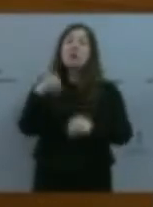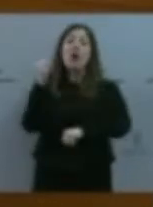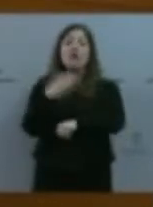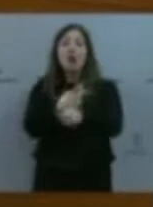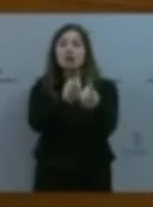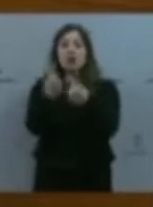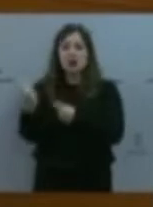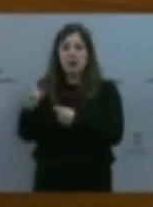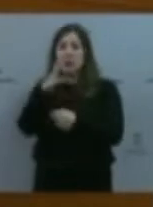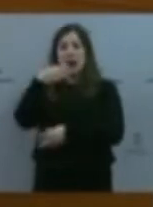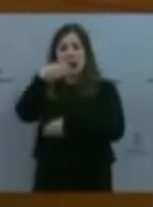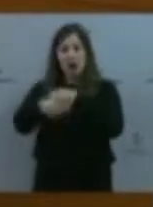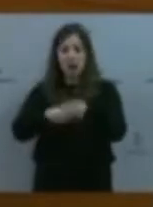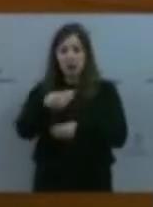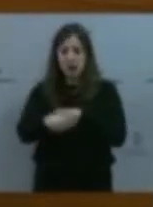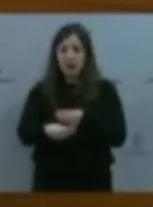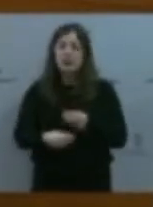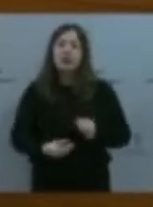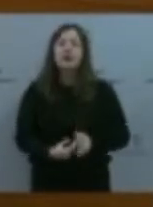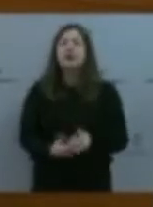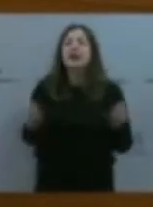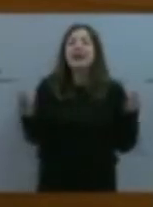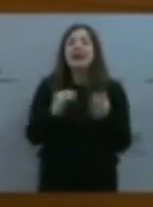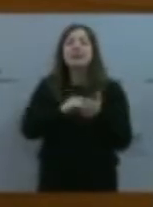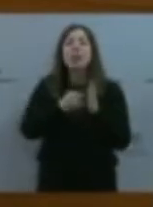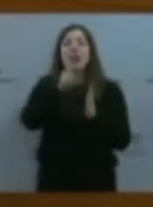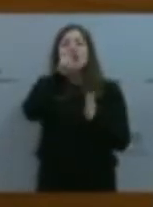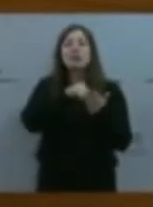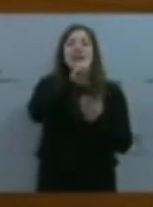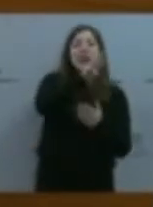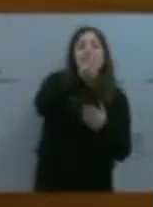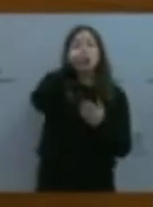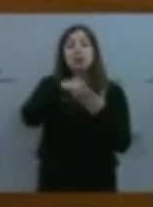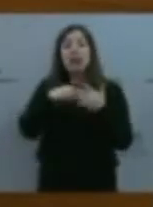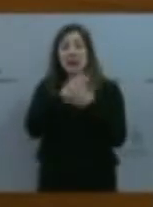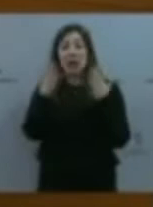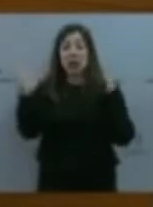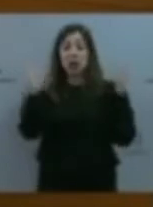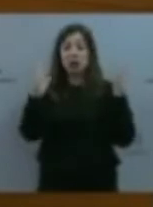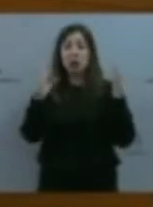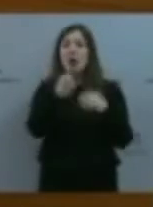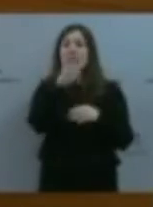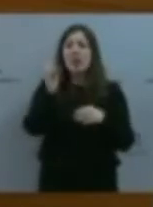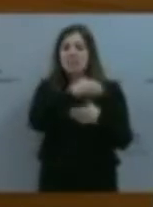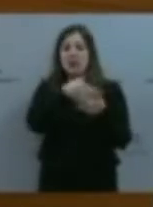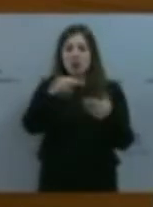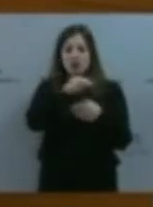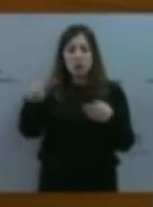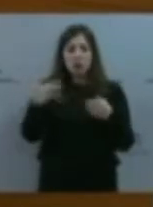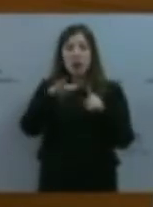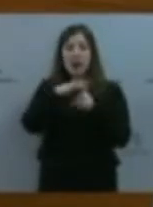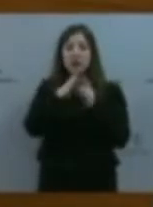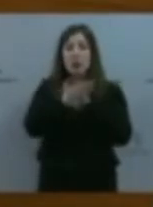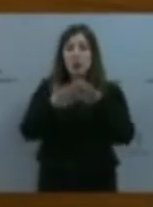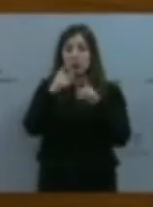es el Plan 2013-2018, en torno a 100 millones de euros en el caso de Asturias, por parte del Ministerio, conocido este informe, ya se